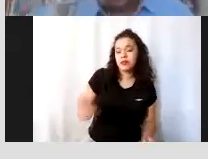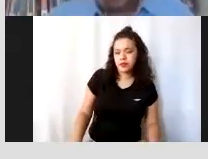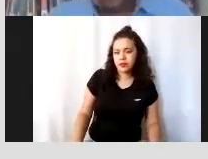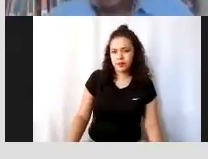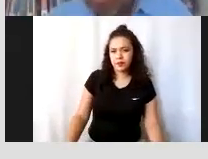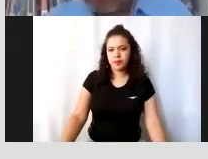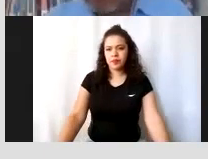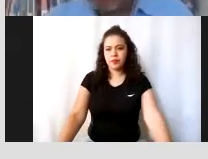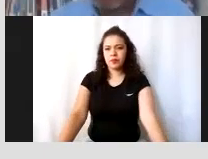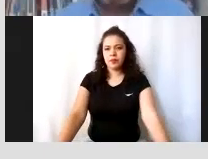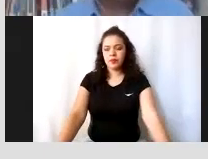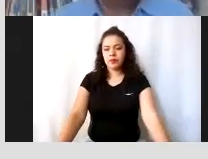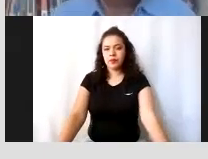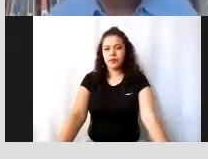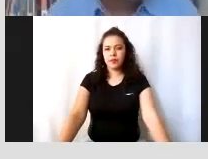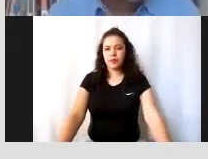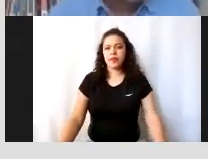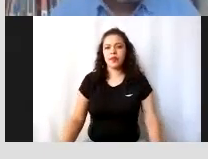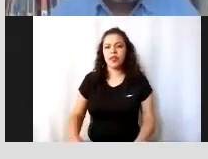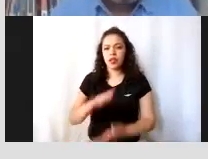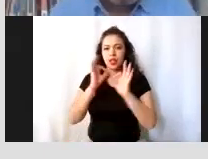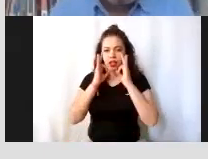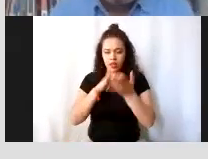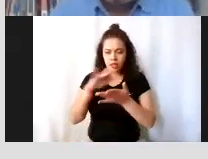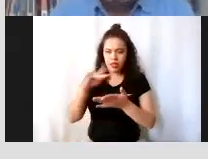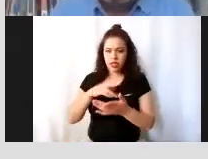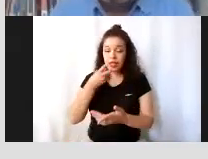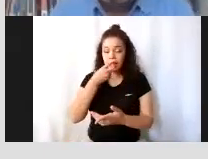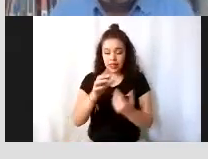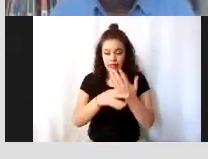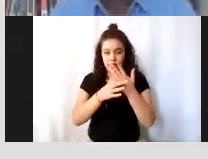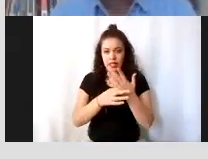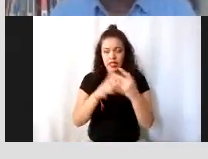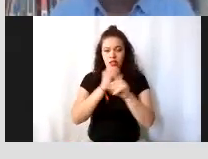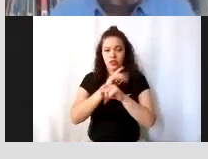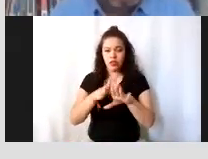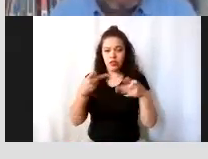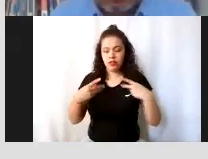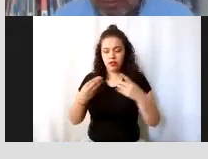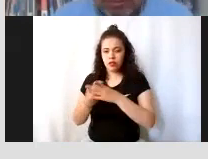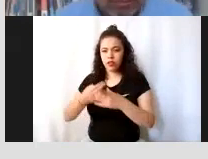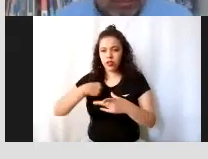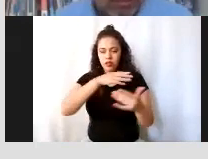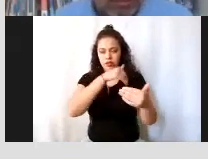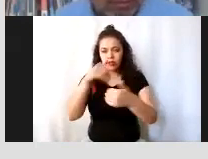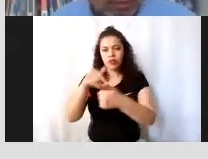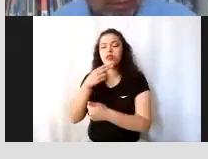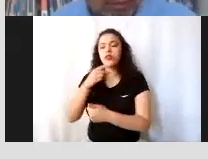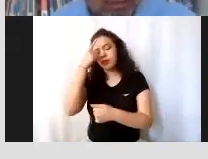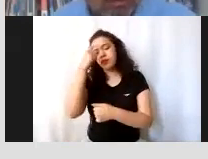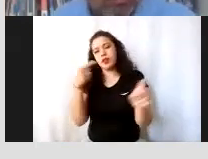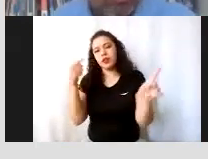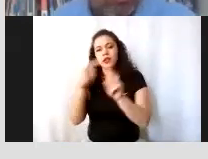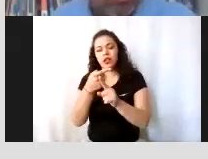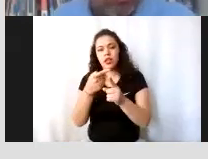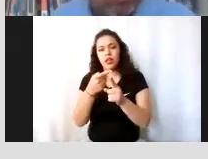pregunta. Leyendo aquí el formato de aviso de privacidad, dice, los datos personales que recabemos serán utilizados con la finalidad de conformar